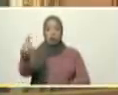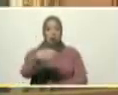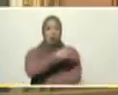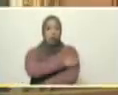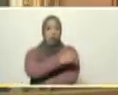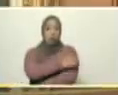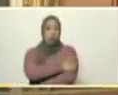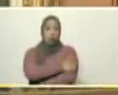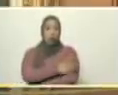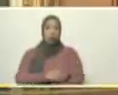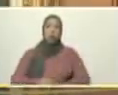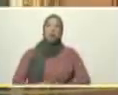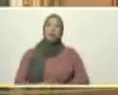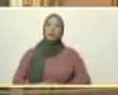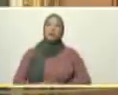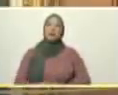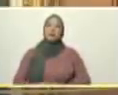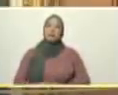personaje,